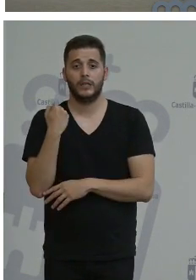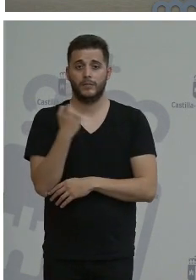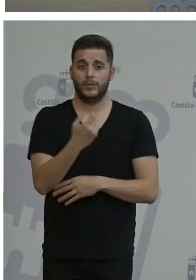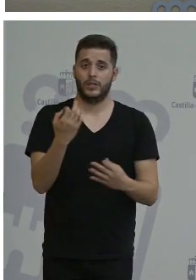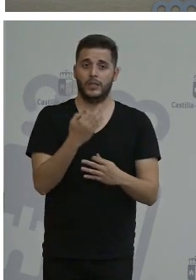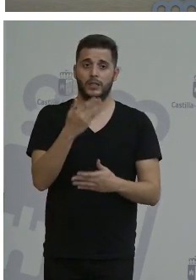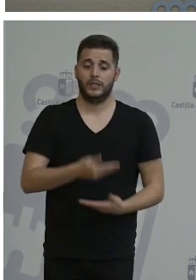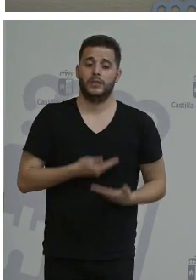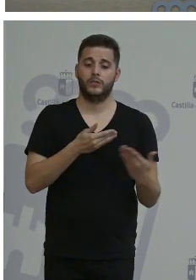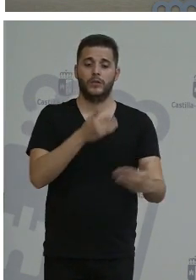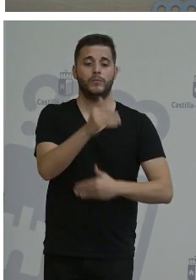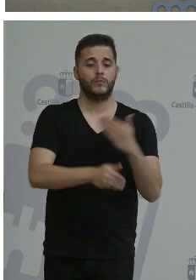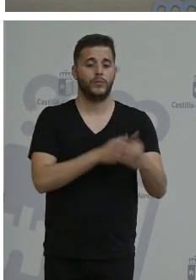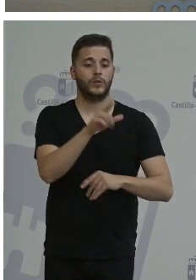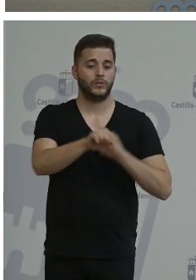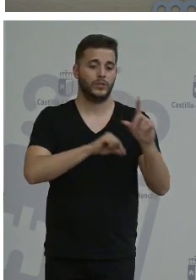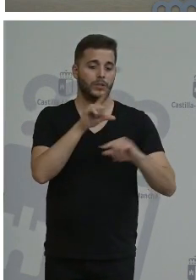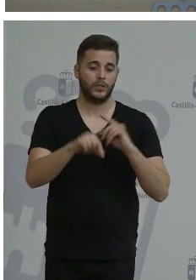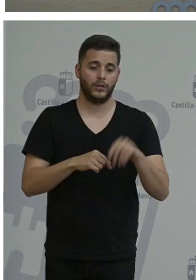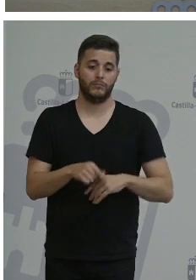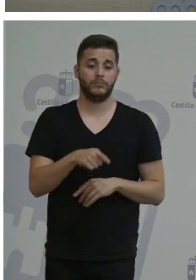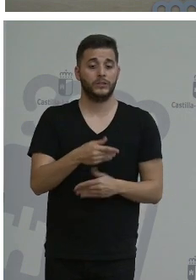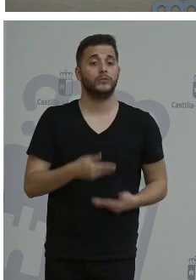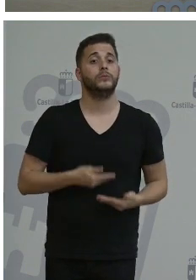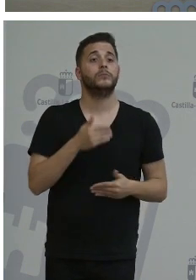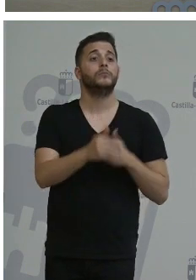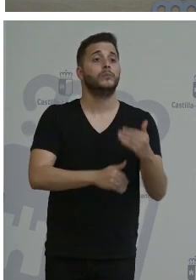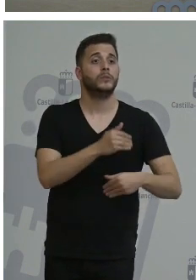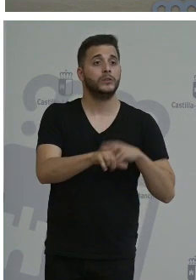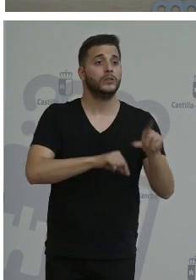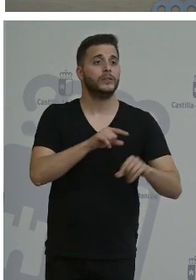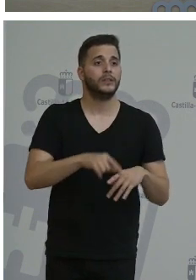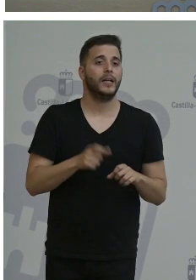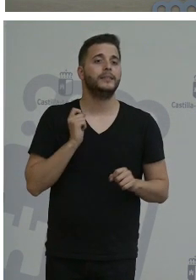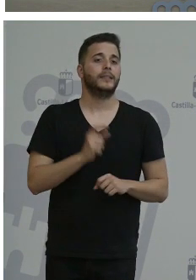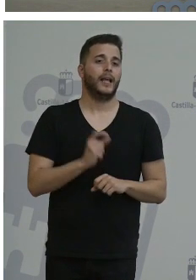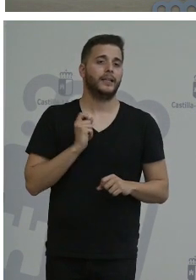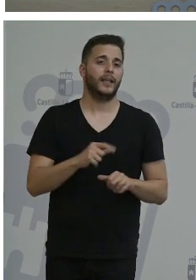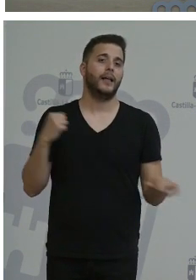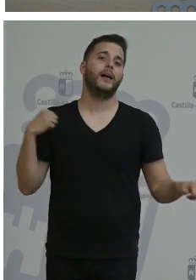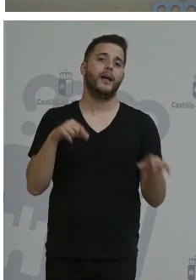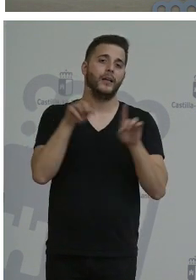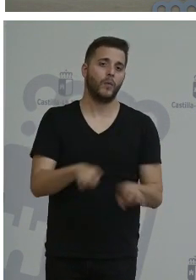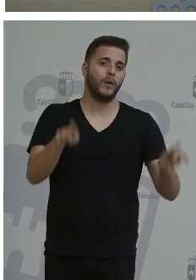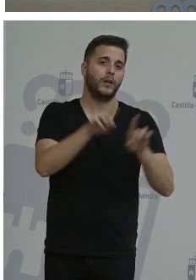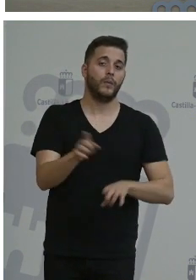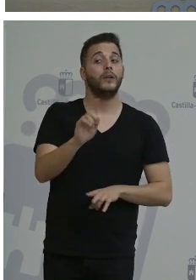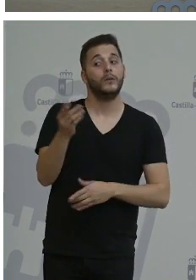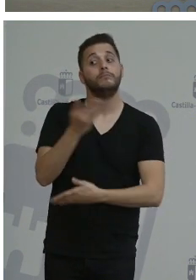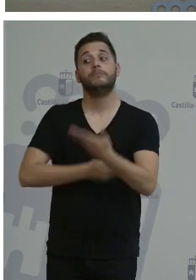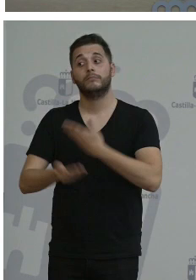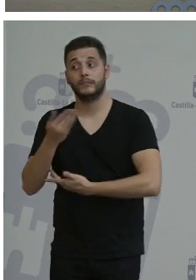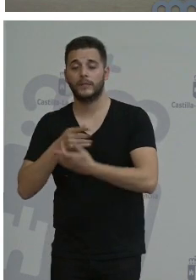procesos de selección, ¿no? Que sus procesos de selección a lo mejor no sean los que hacen siempre, sino que sean en colaboración con las